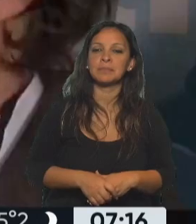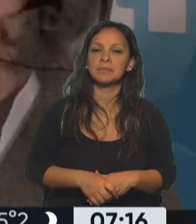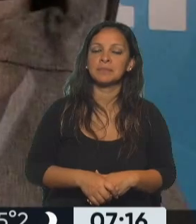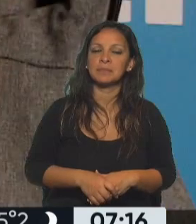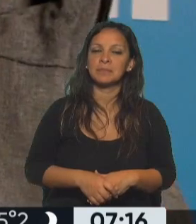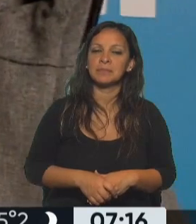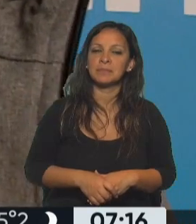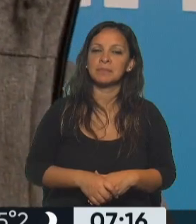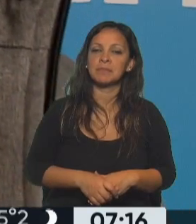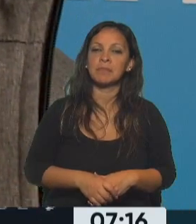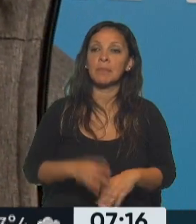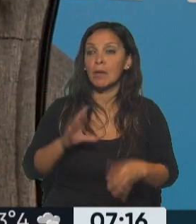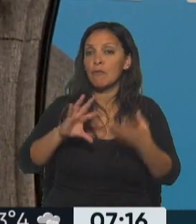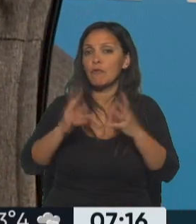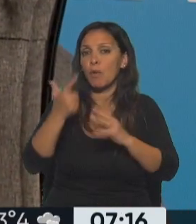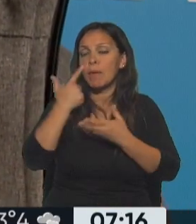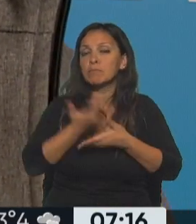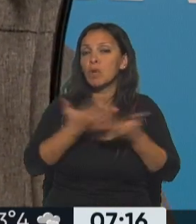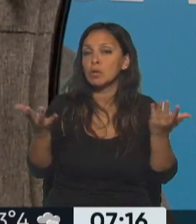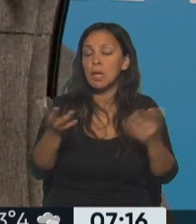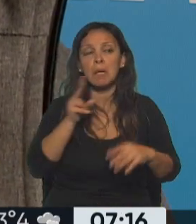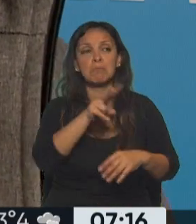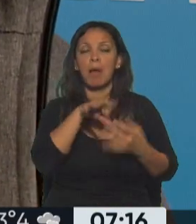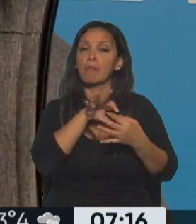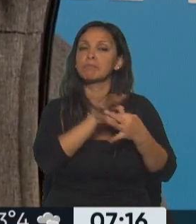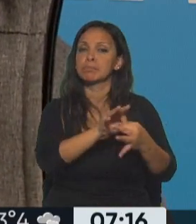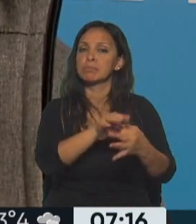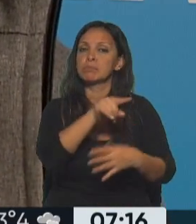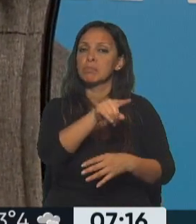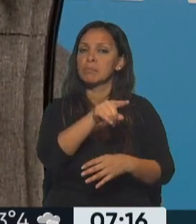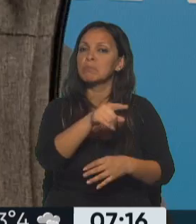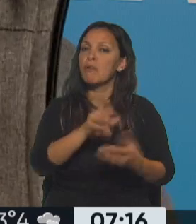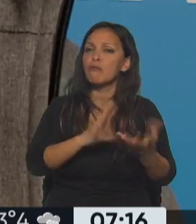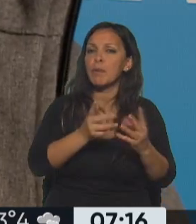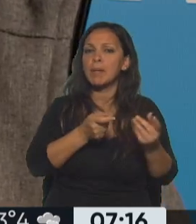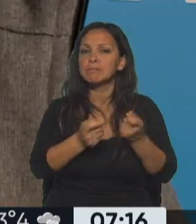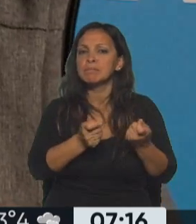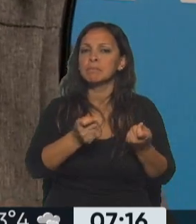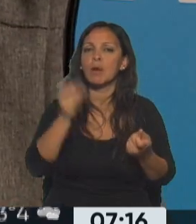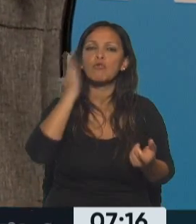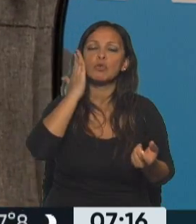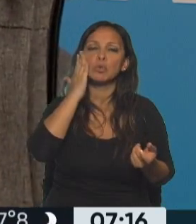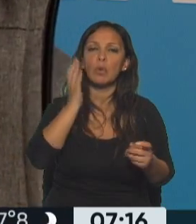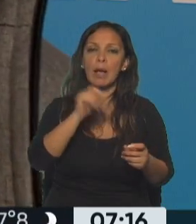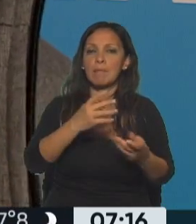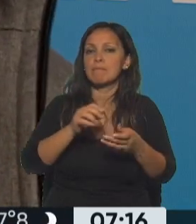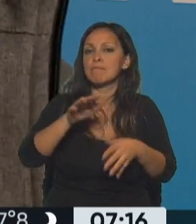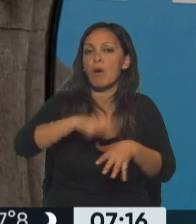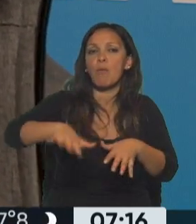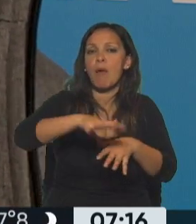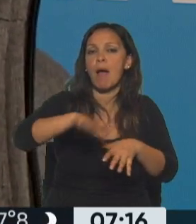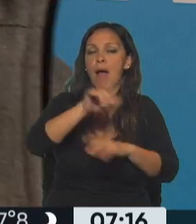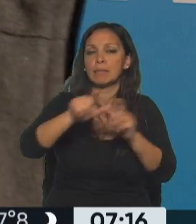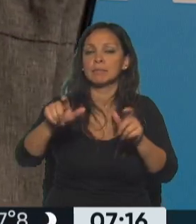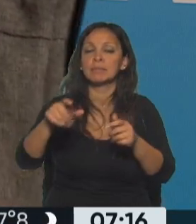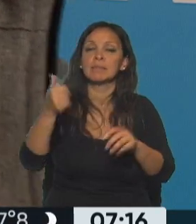decir que nos representa la manera de entender la cultura popular. Aquí está con la voz de